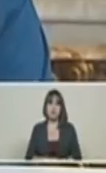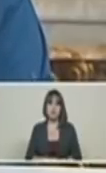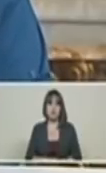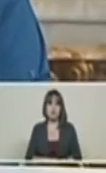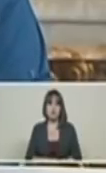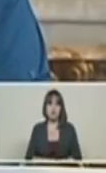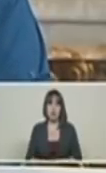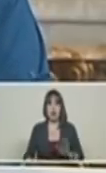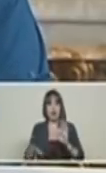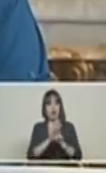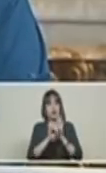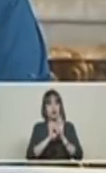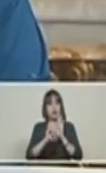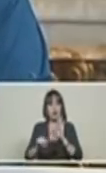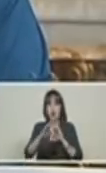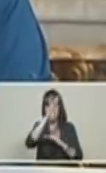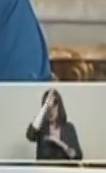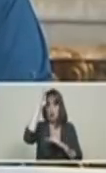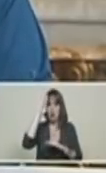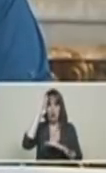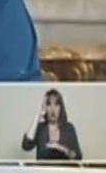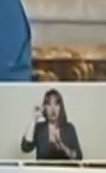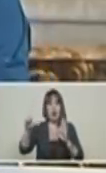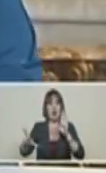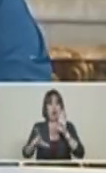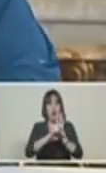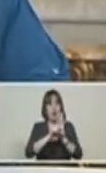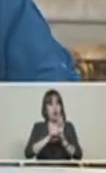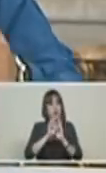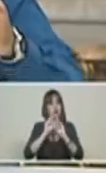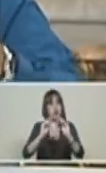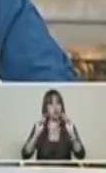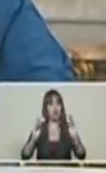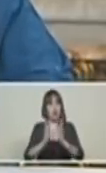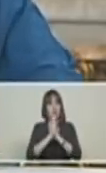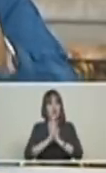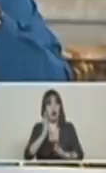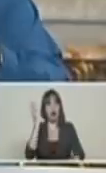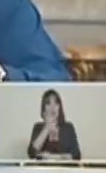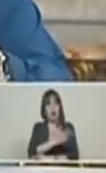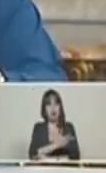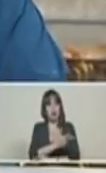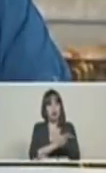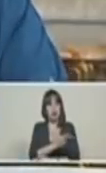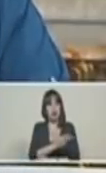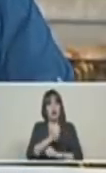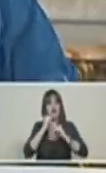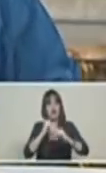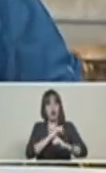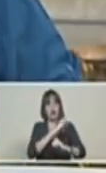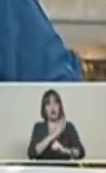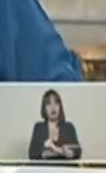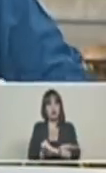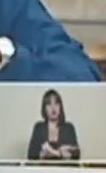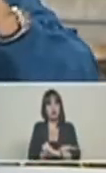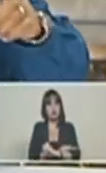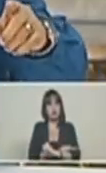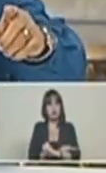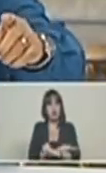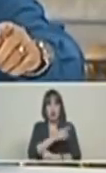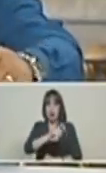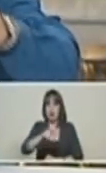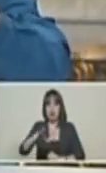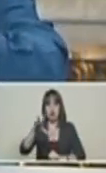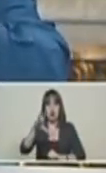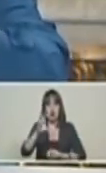la constituyente. Diosdado Cabello Rondón, ley severa, cruenta, fiera. Y al que le